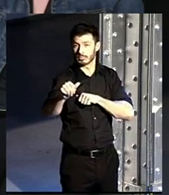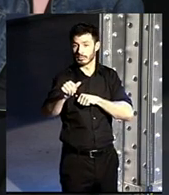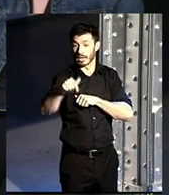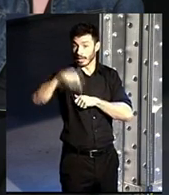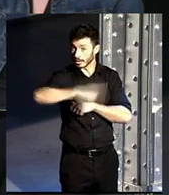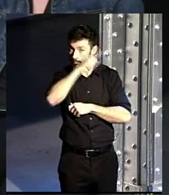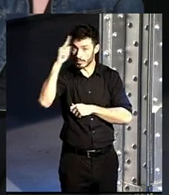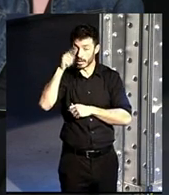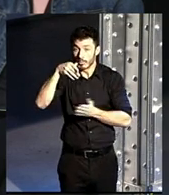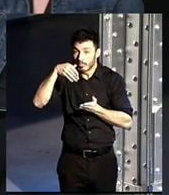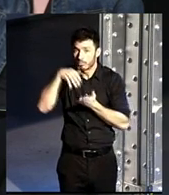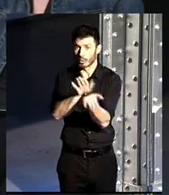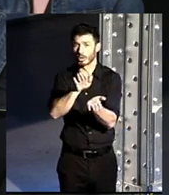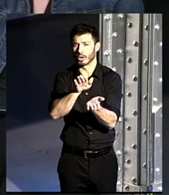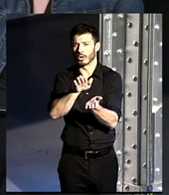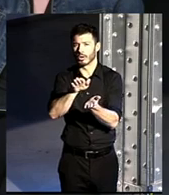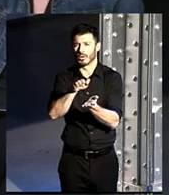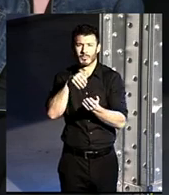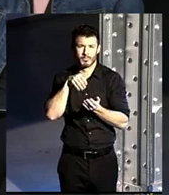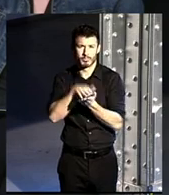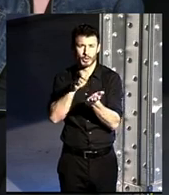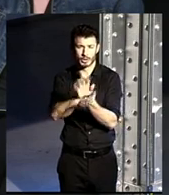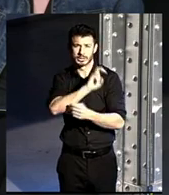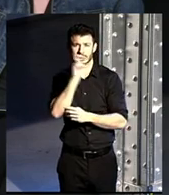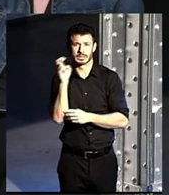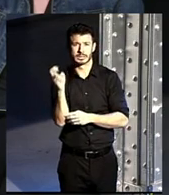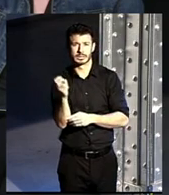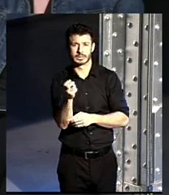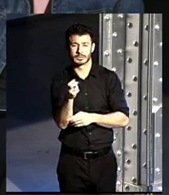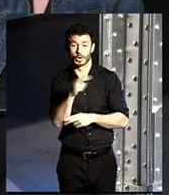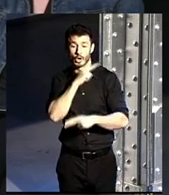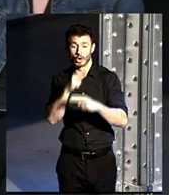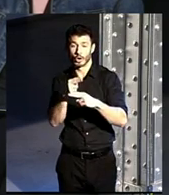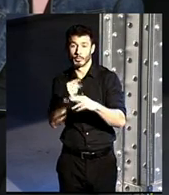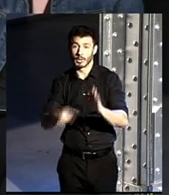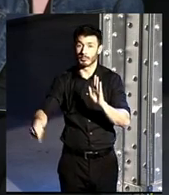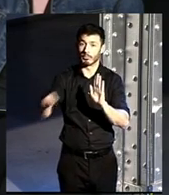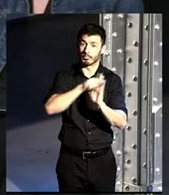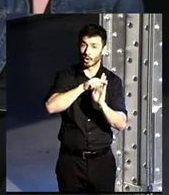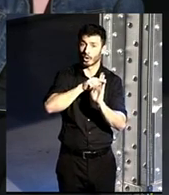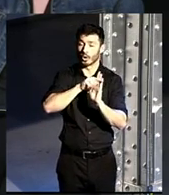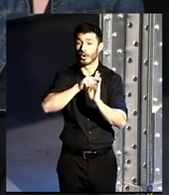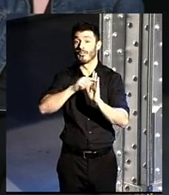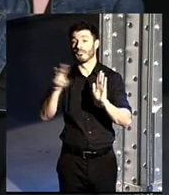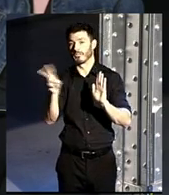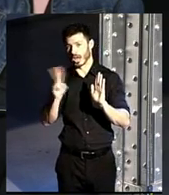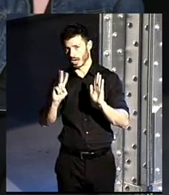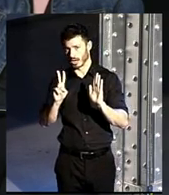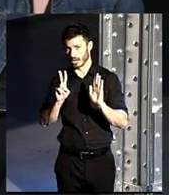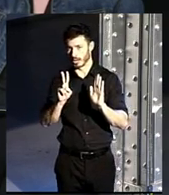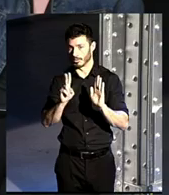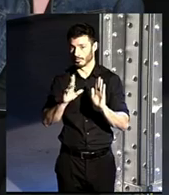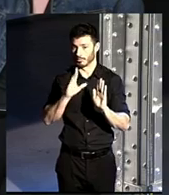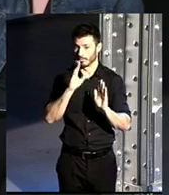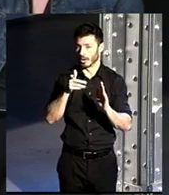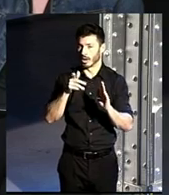se publicaron muchísimas ediciones bajo el nombre de Julio Verne, porque se vendía bien. Un libro nuevo sobre una máquina